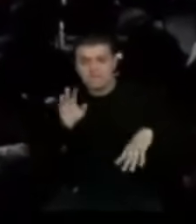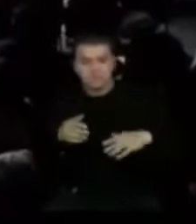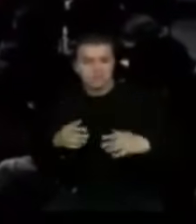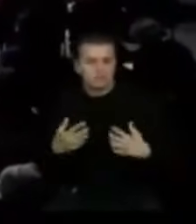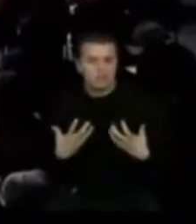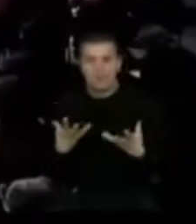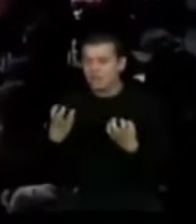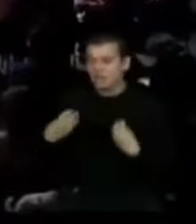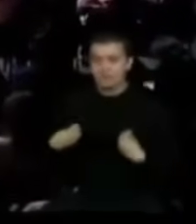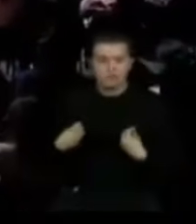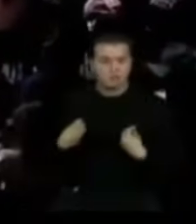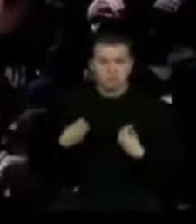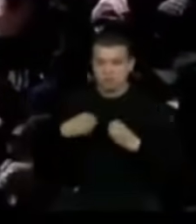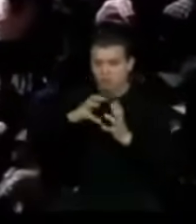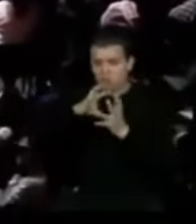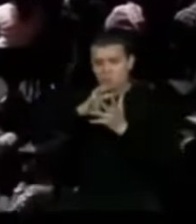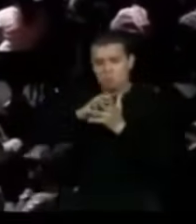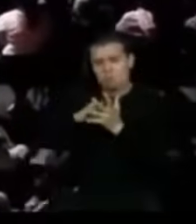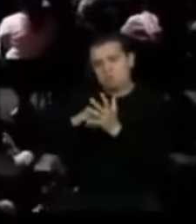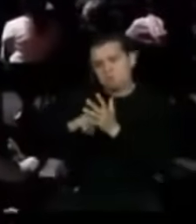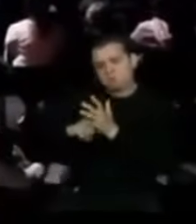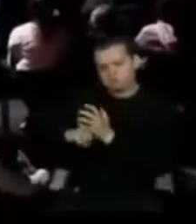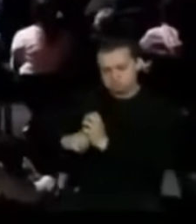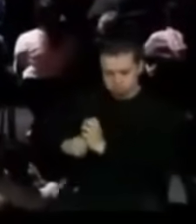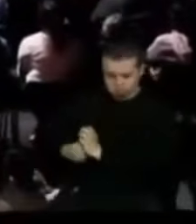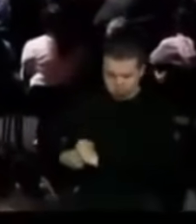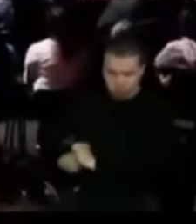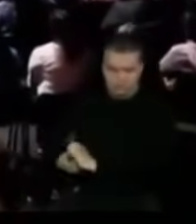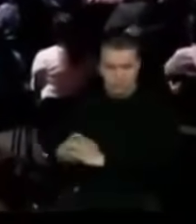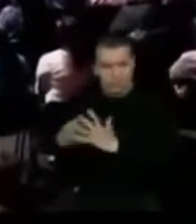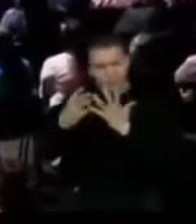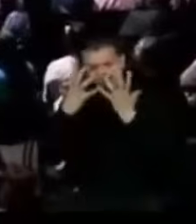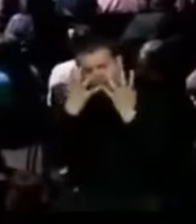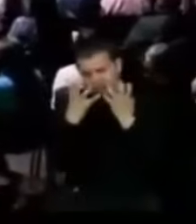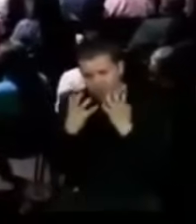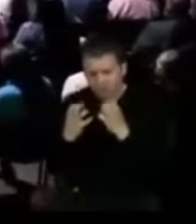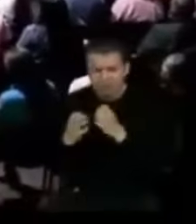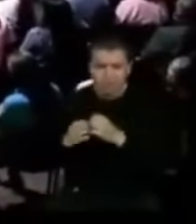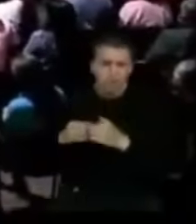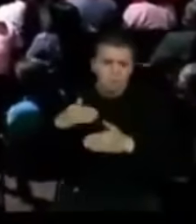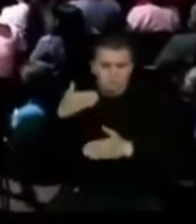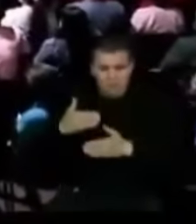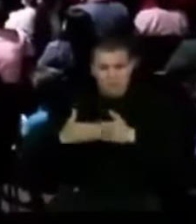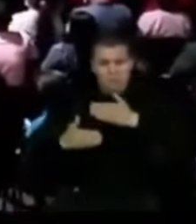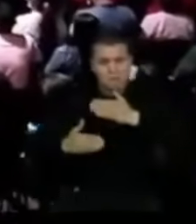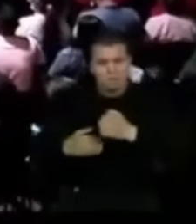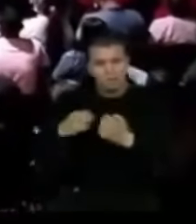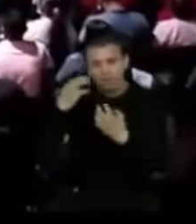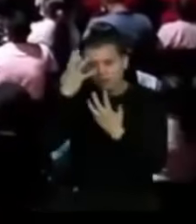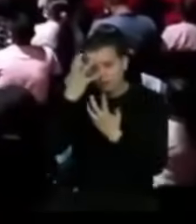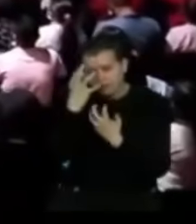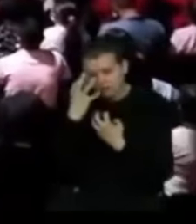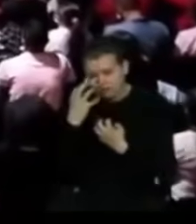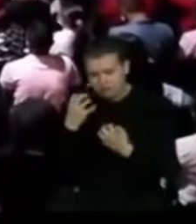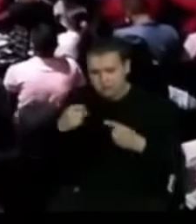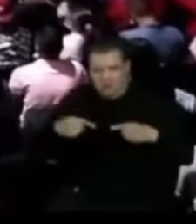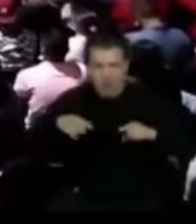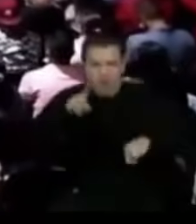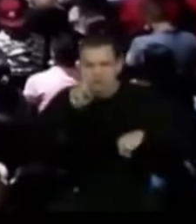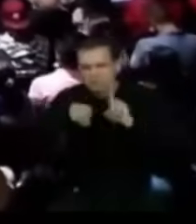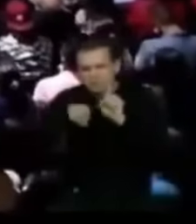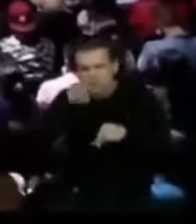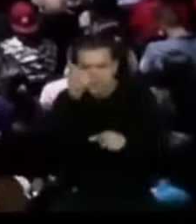vivir. Es dolor tras dolor, sufrimiento tras sufrimiento. Es un enemigo que algunas